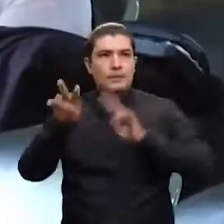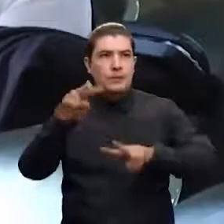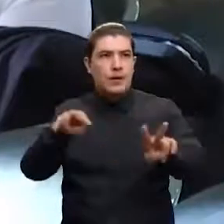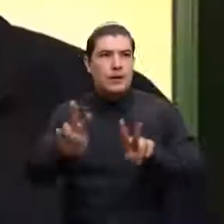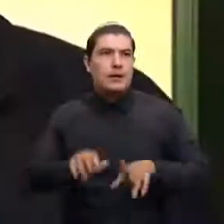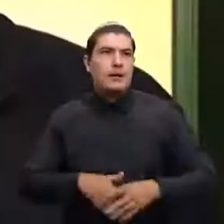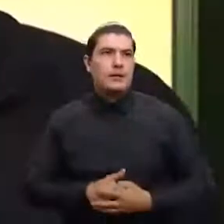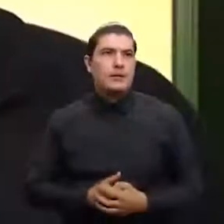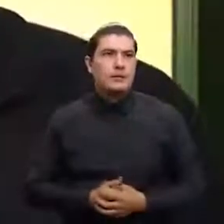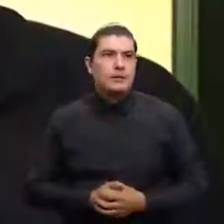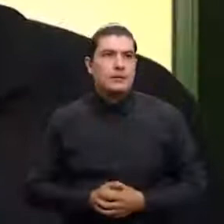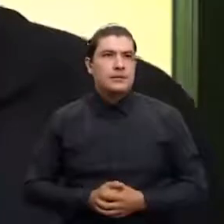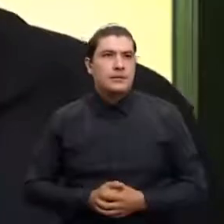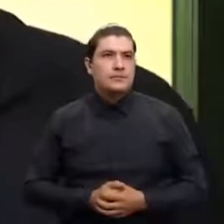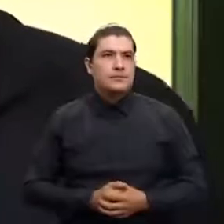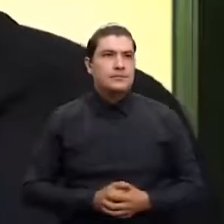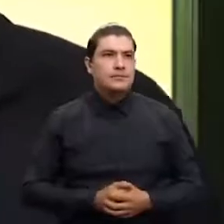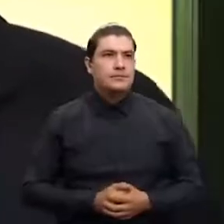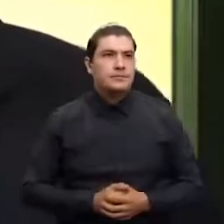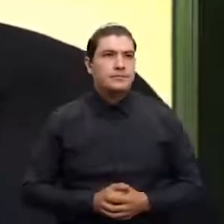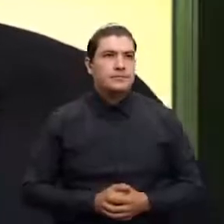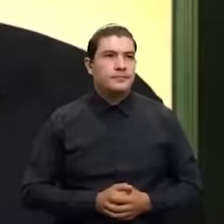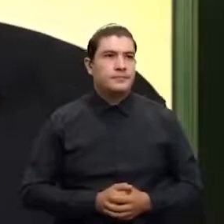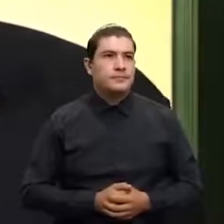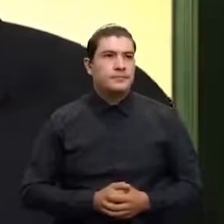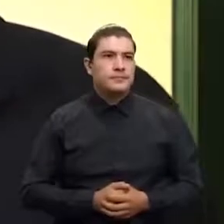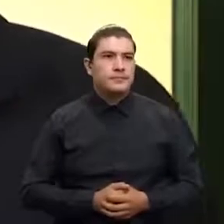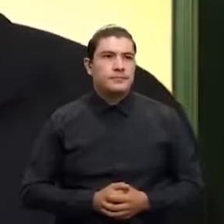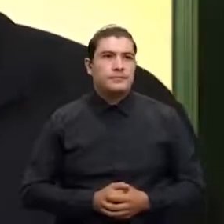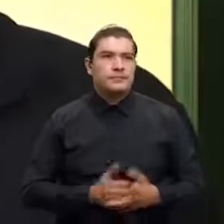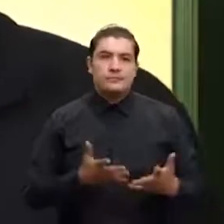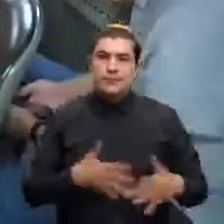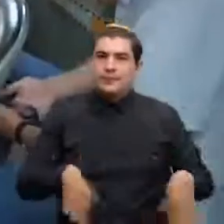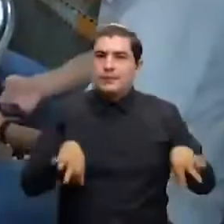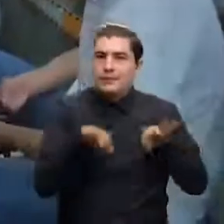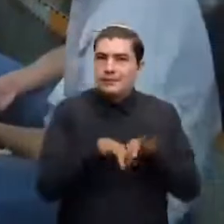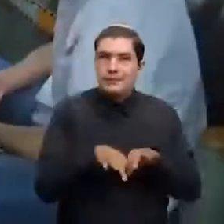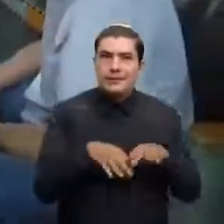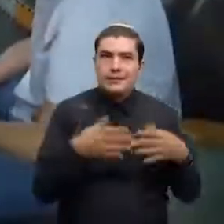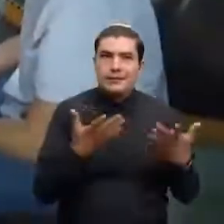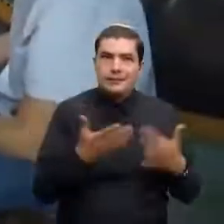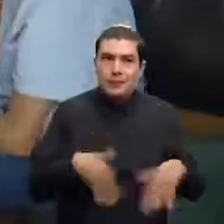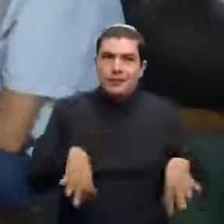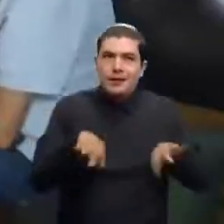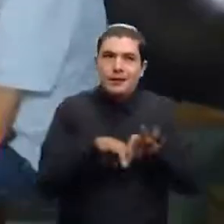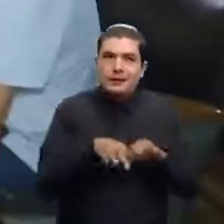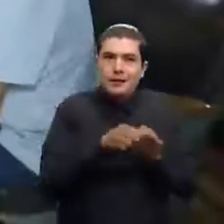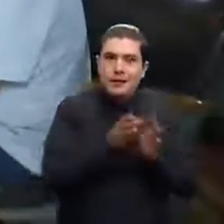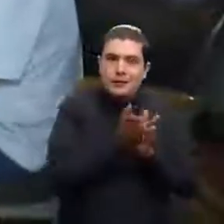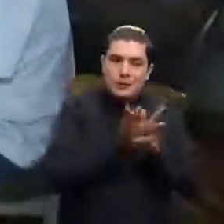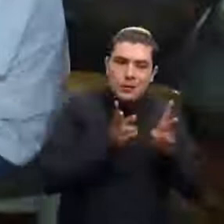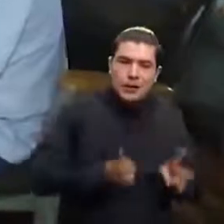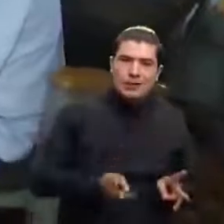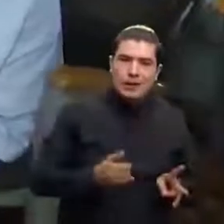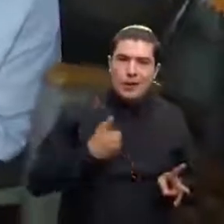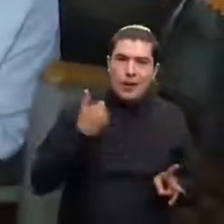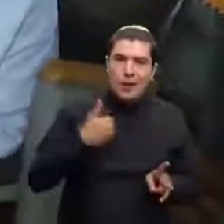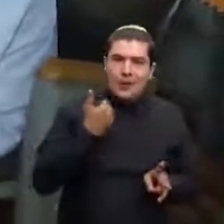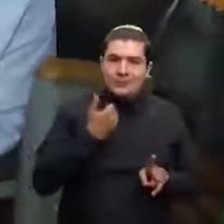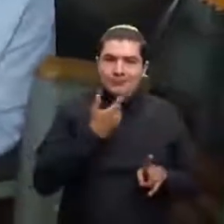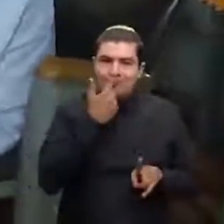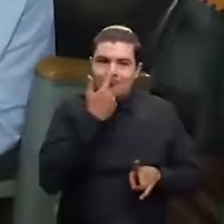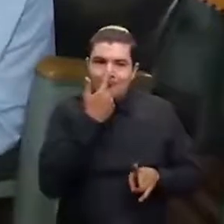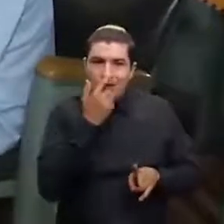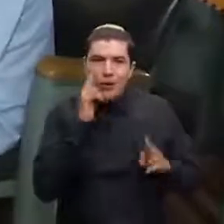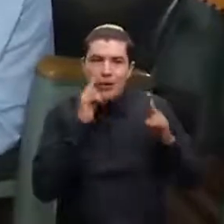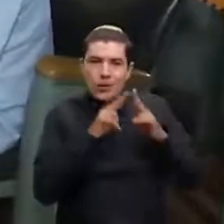espacio que sí o sí deberíamos tener nosotros los jóvenes, de poder acercarnos a lo que es la televisión pública, de poder expresar lo